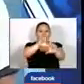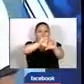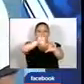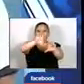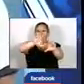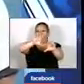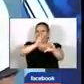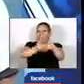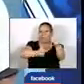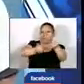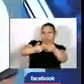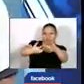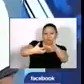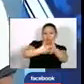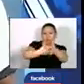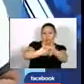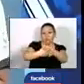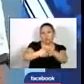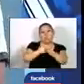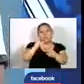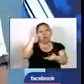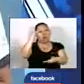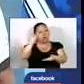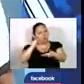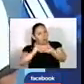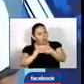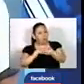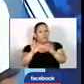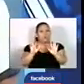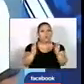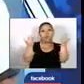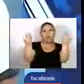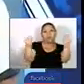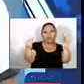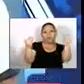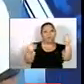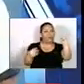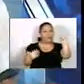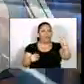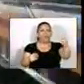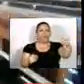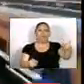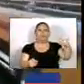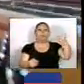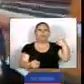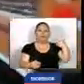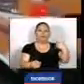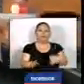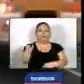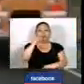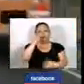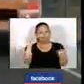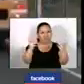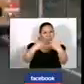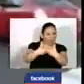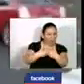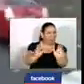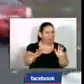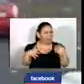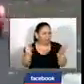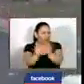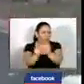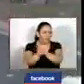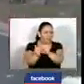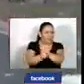de tránsito han tenido una leve disminución comparado con respecto a las estadísticas del año pasado. Hacemos una mezcla entre algunas causas de eso.